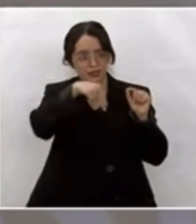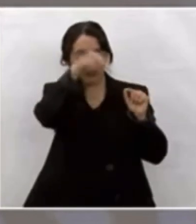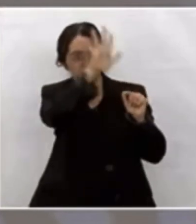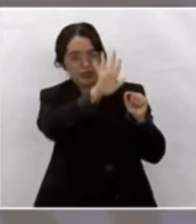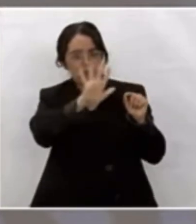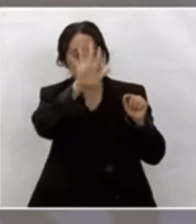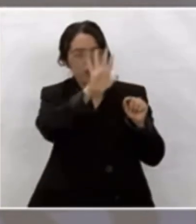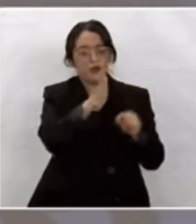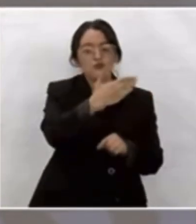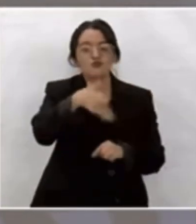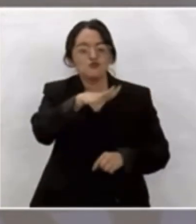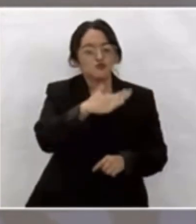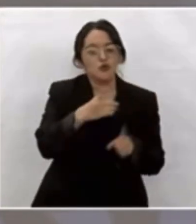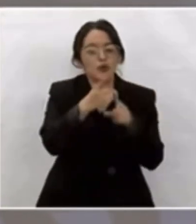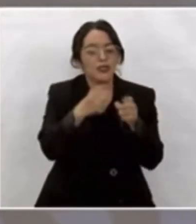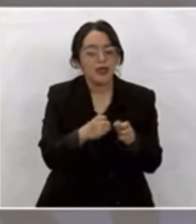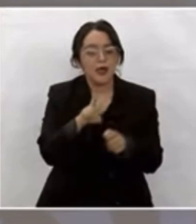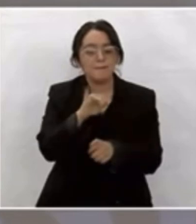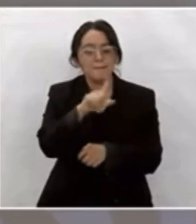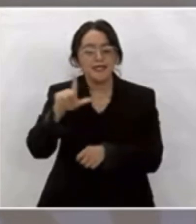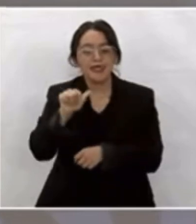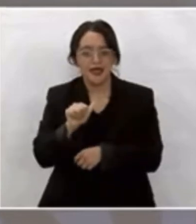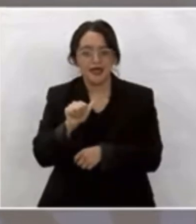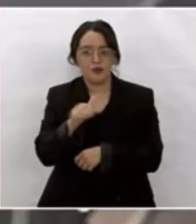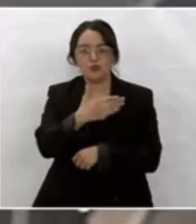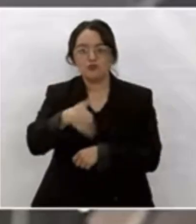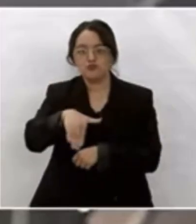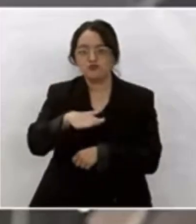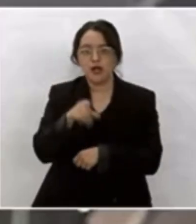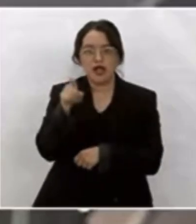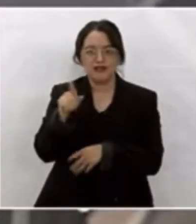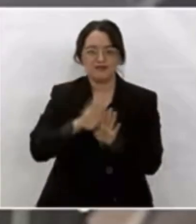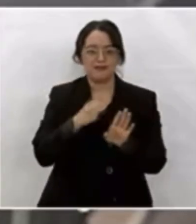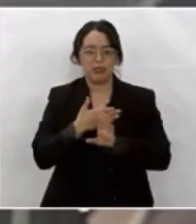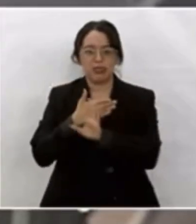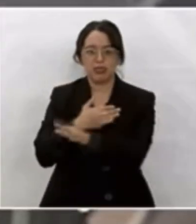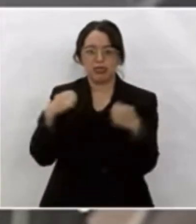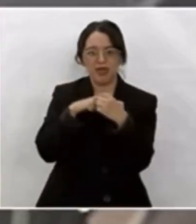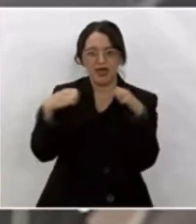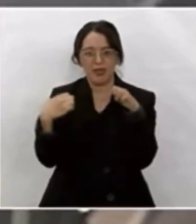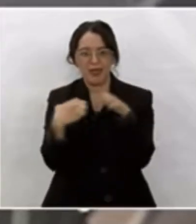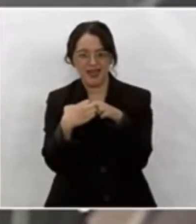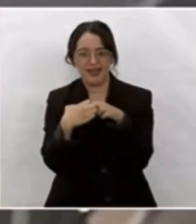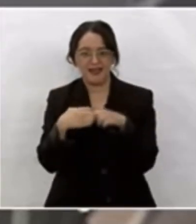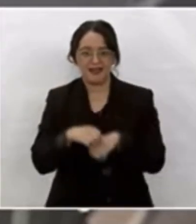perseguir a Villa, que también era para entonces su adversario.